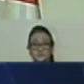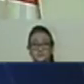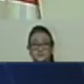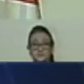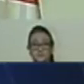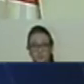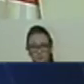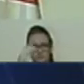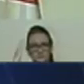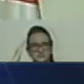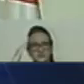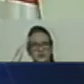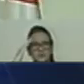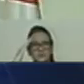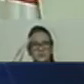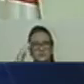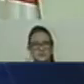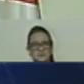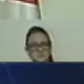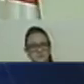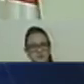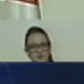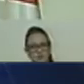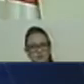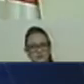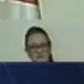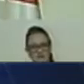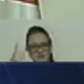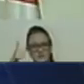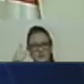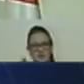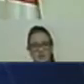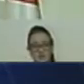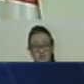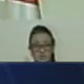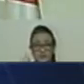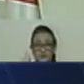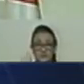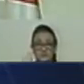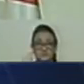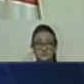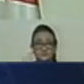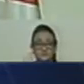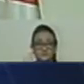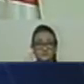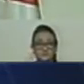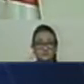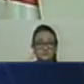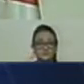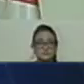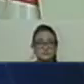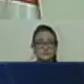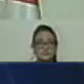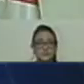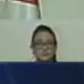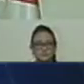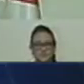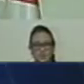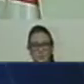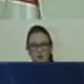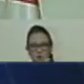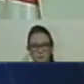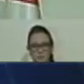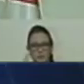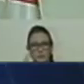Ustedes lo saben. Ramos Alú le dice a sus jefes, a sus líderes, a sus dirigentes, me comprometí con